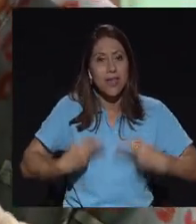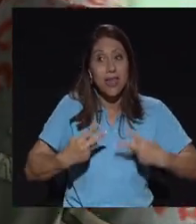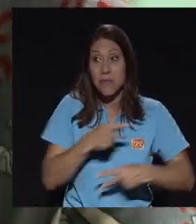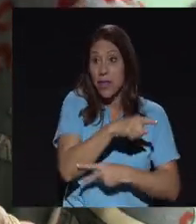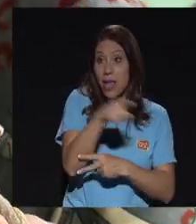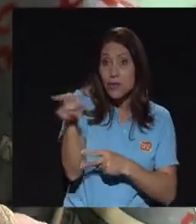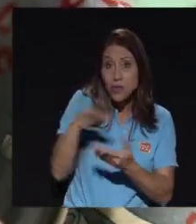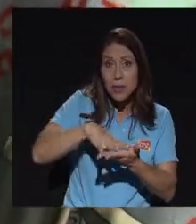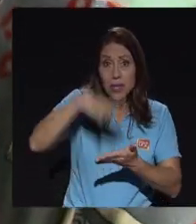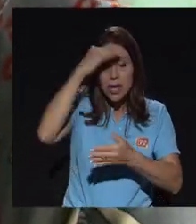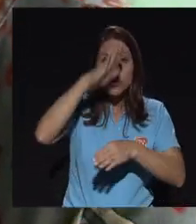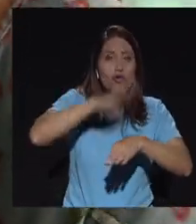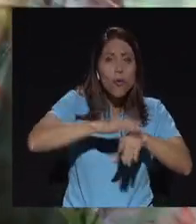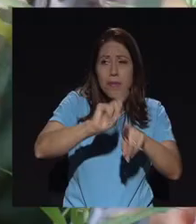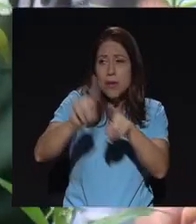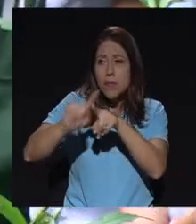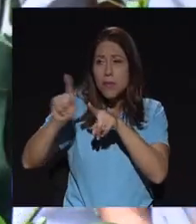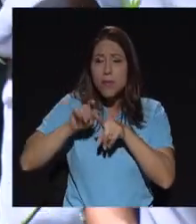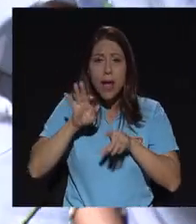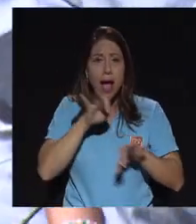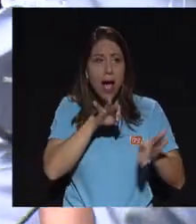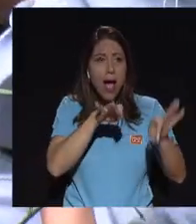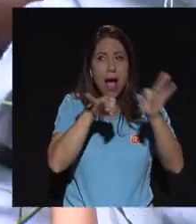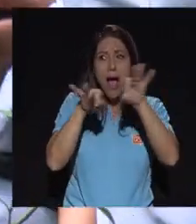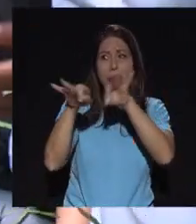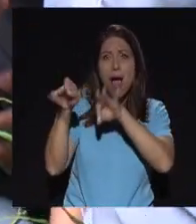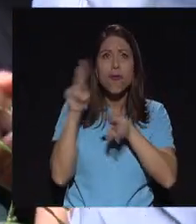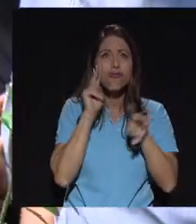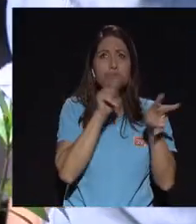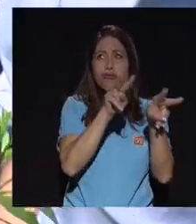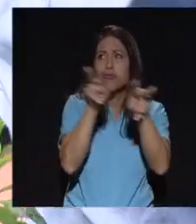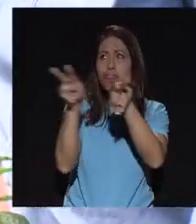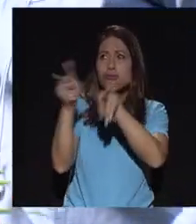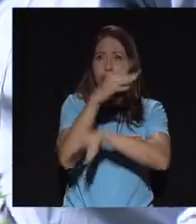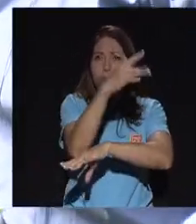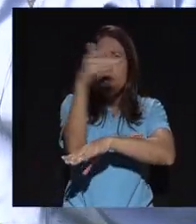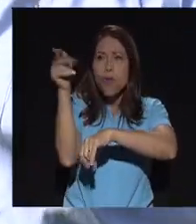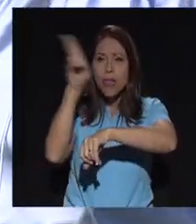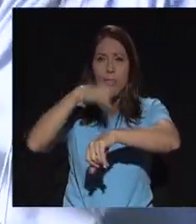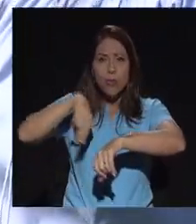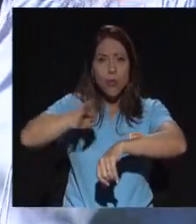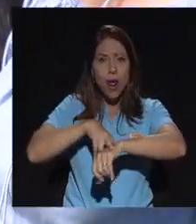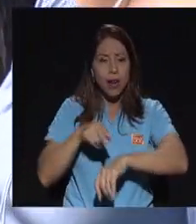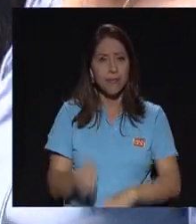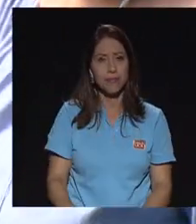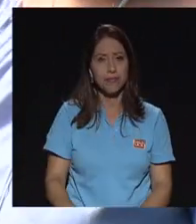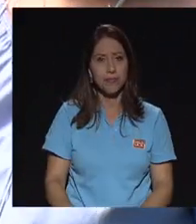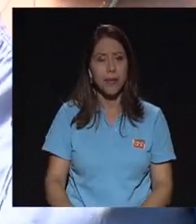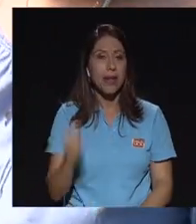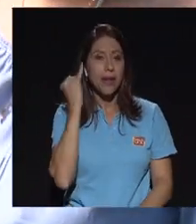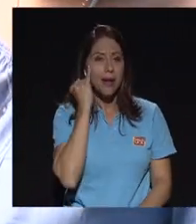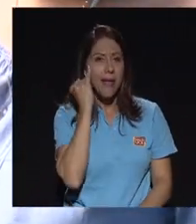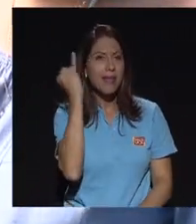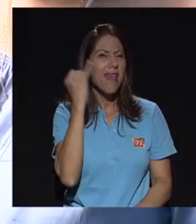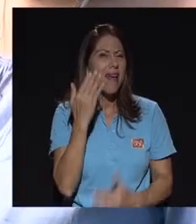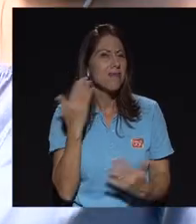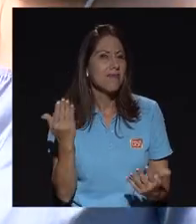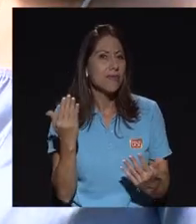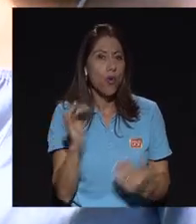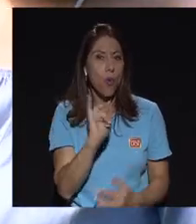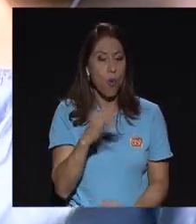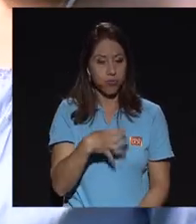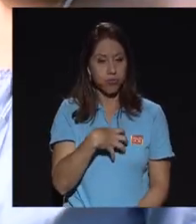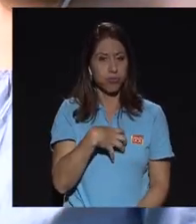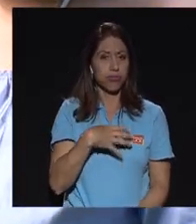las principales especies de mariposas y observarlas en su hábitat natural. Y la idea nace como